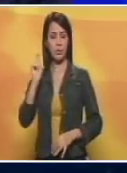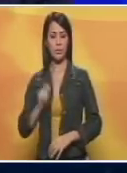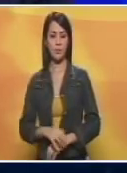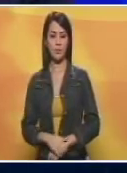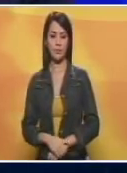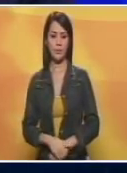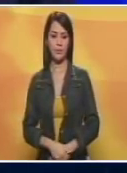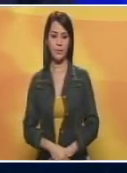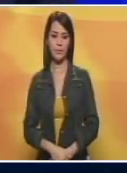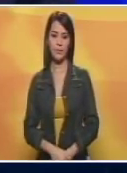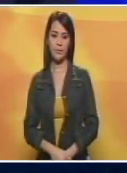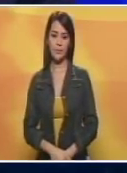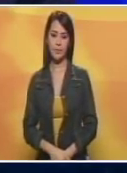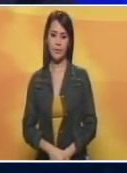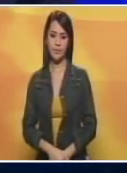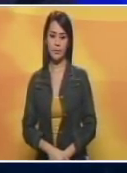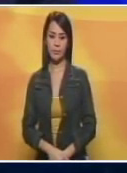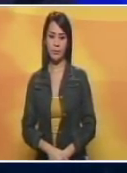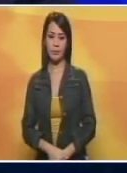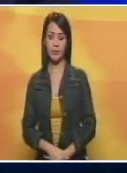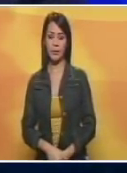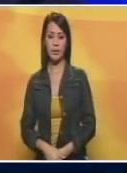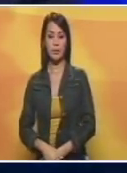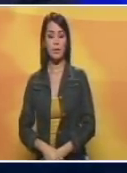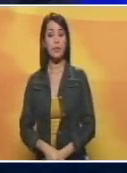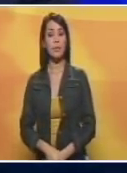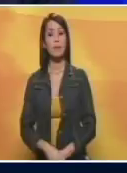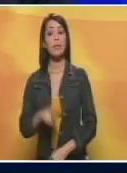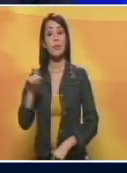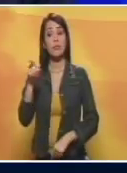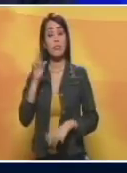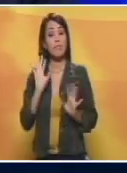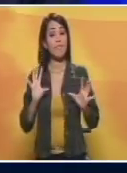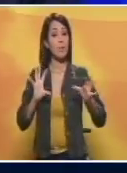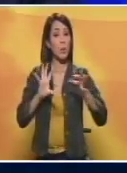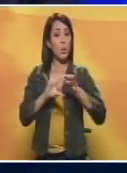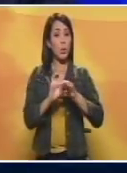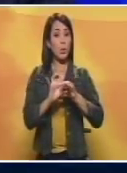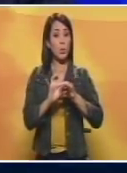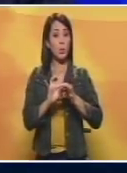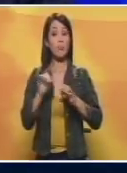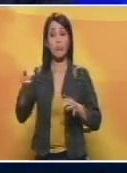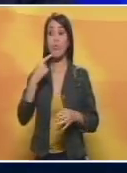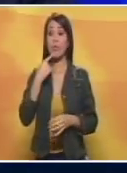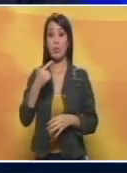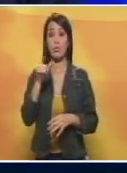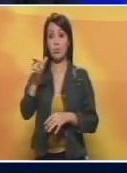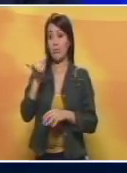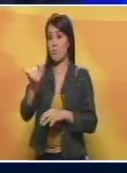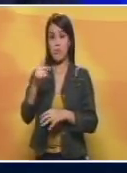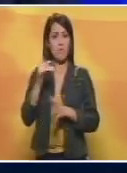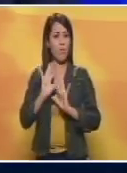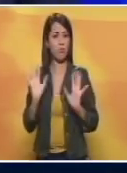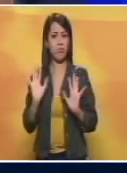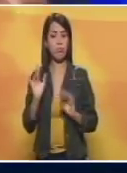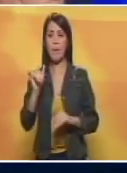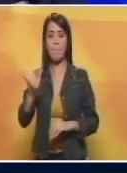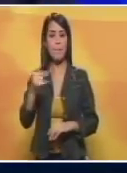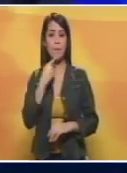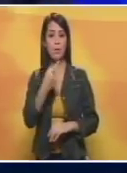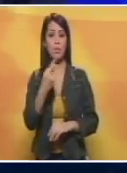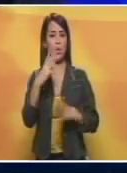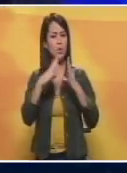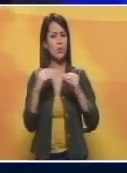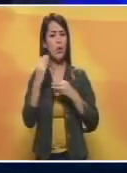muchacho está implicado está implicado dicho por el mismo el dijo todo lo que